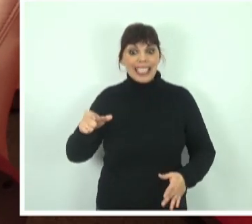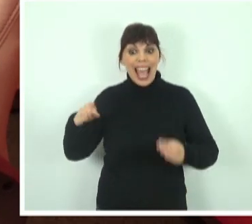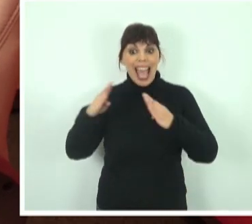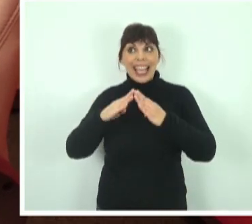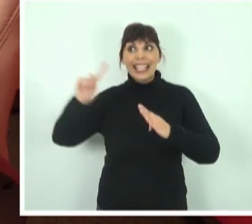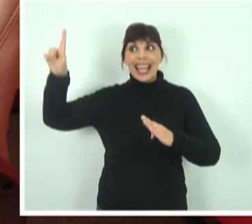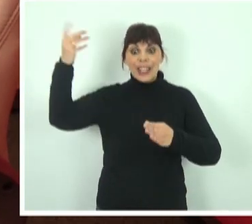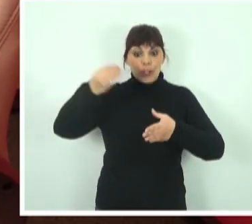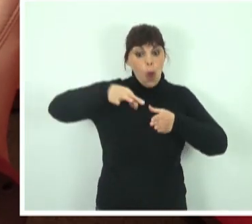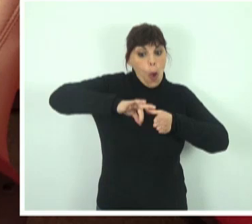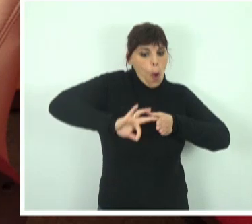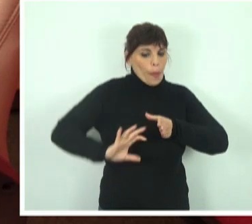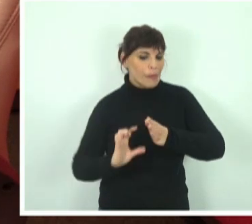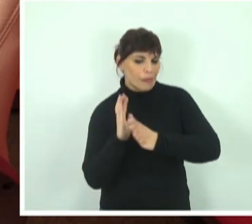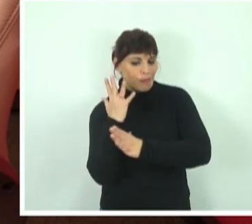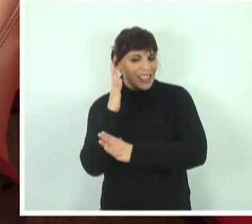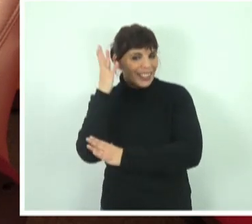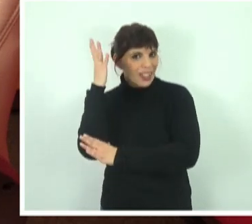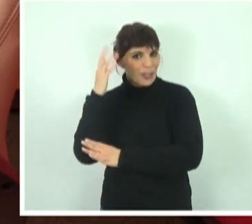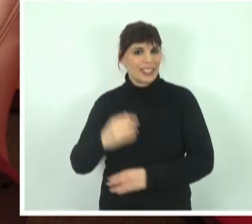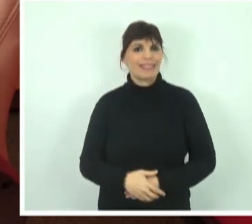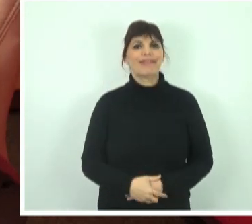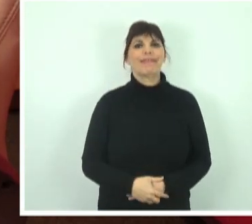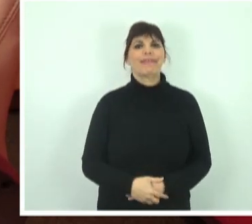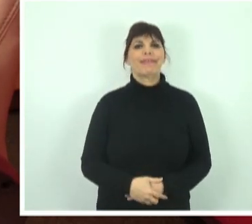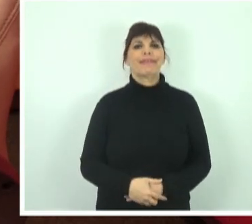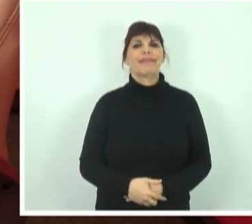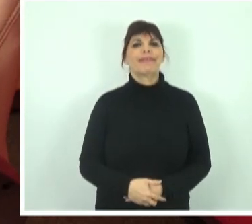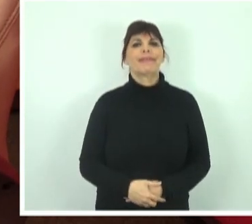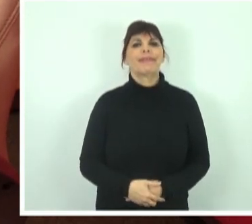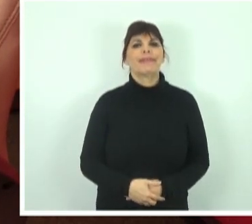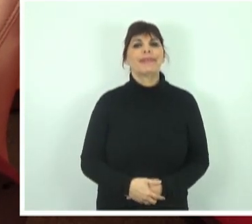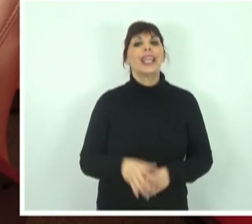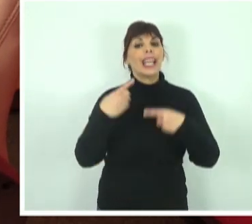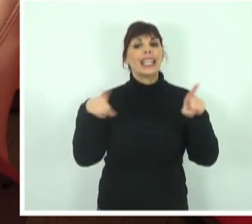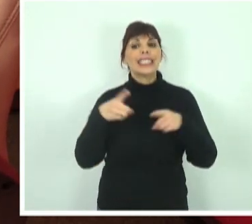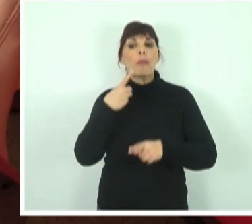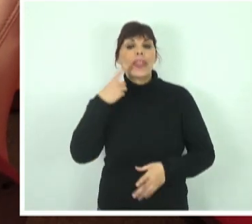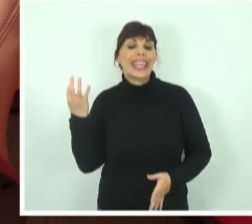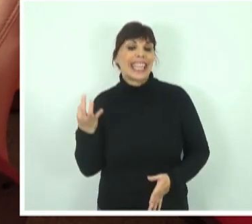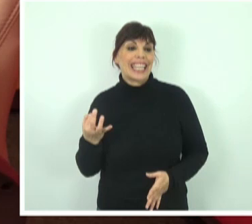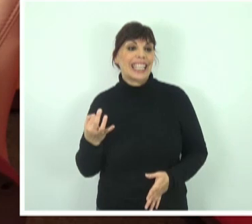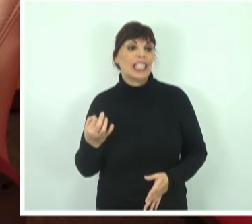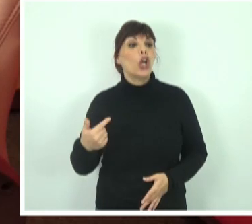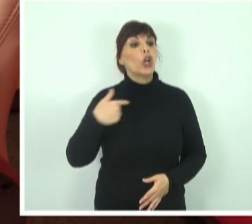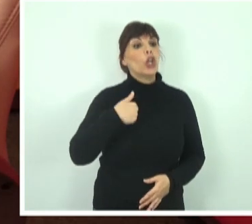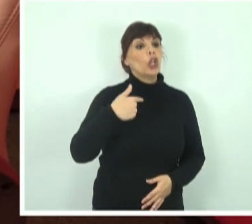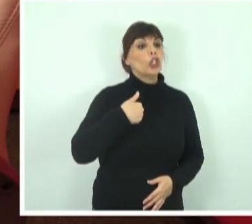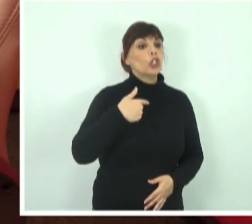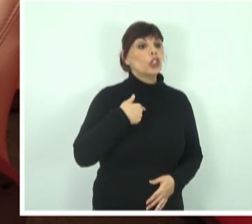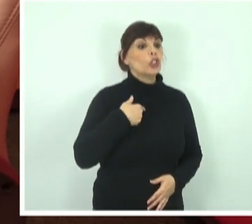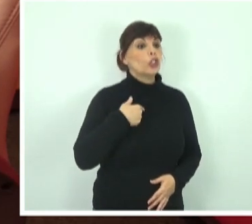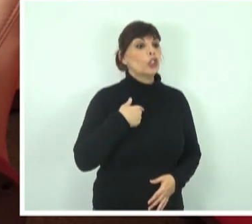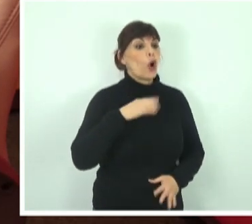Salmo 52, versículo 8, dice: pero yo estoy como olivo verde en la